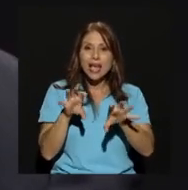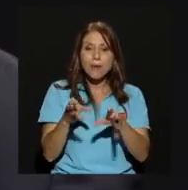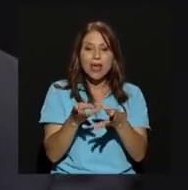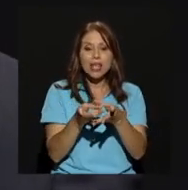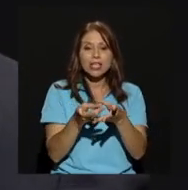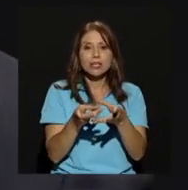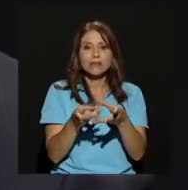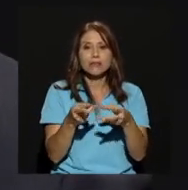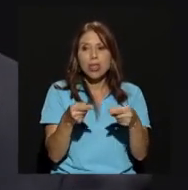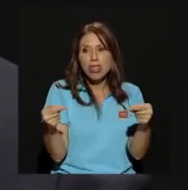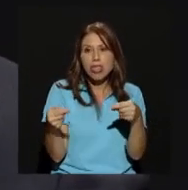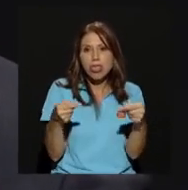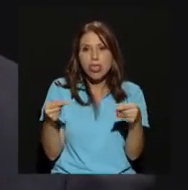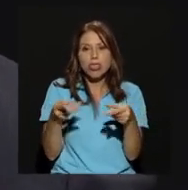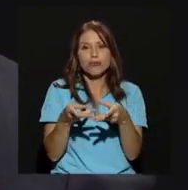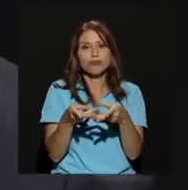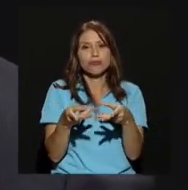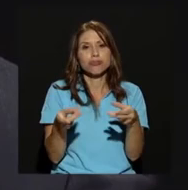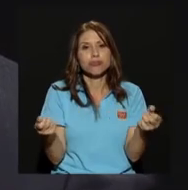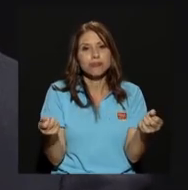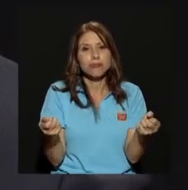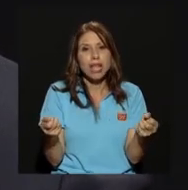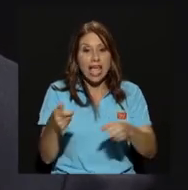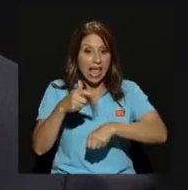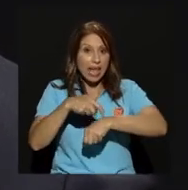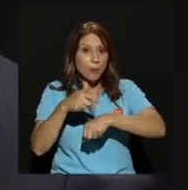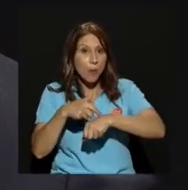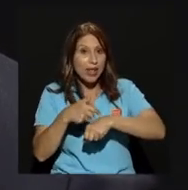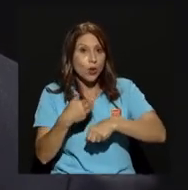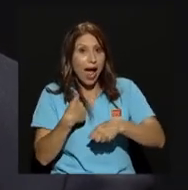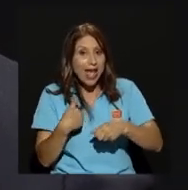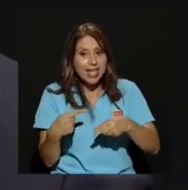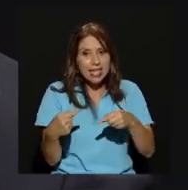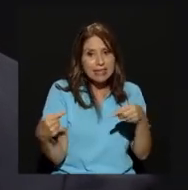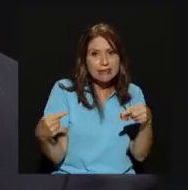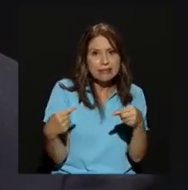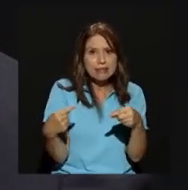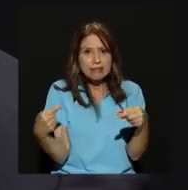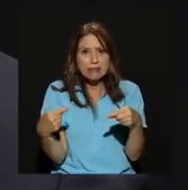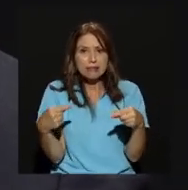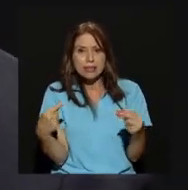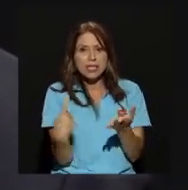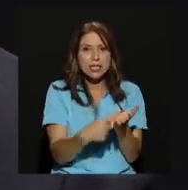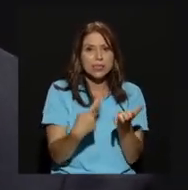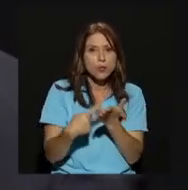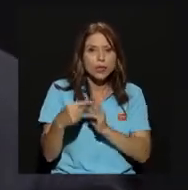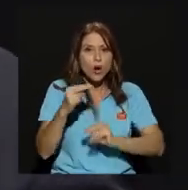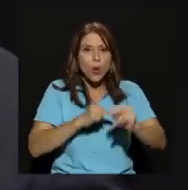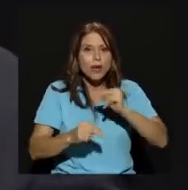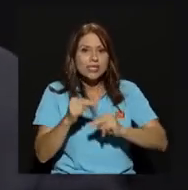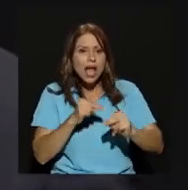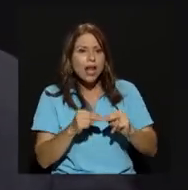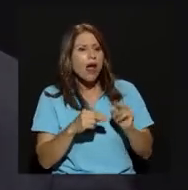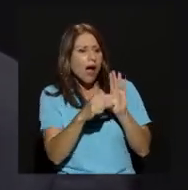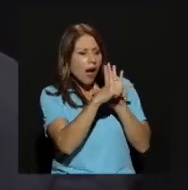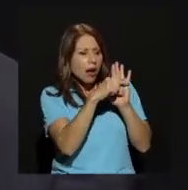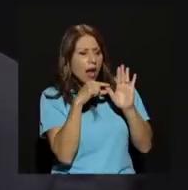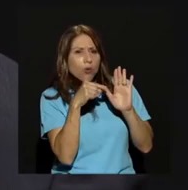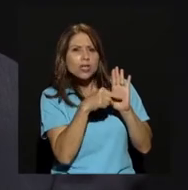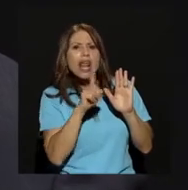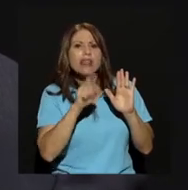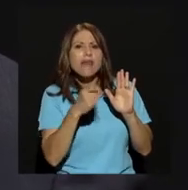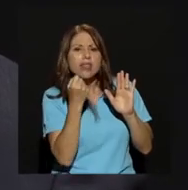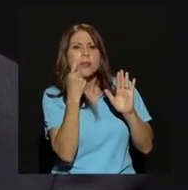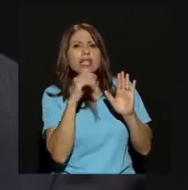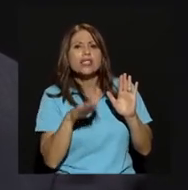en donde en el momento en que hay una disputa comercial de cómo se debe interpretar alguna cláusula o como se debe aplicar